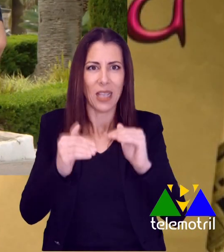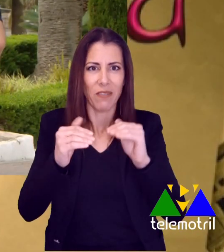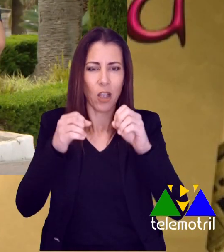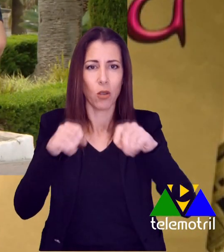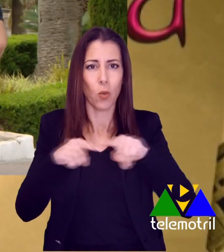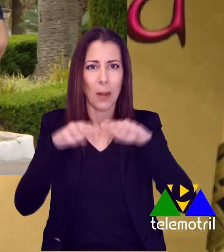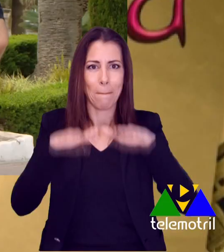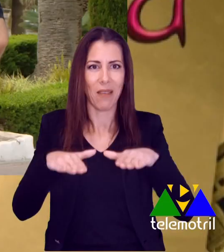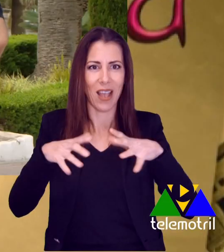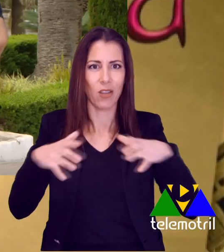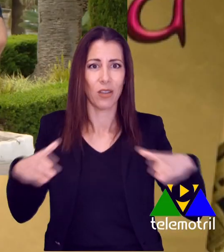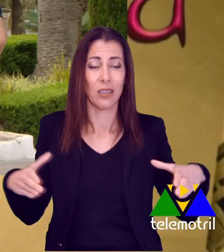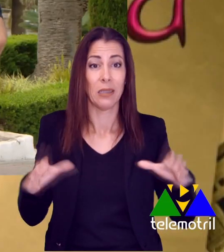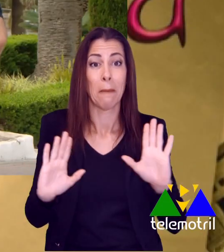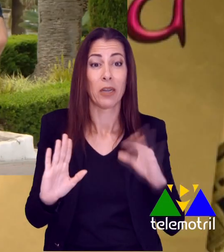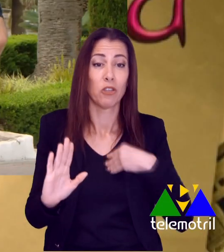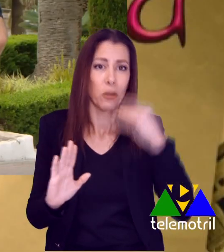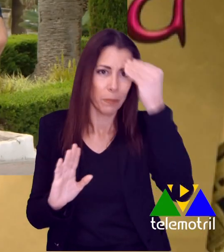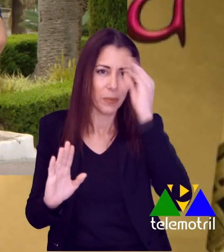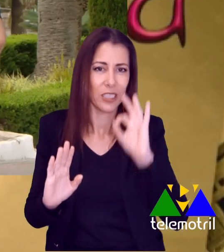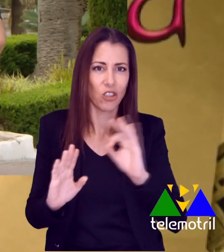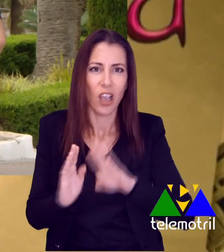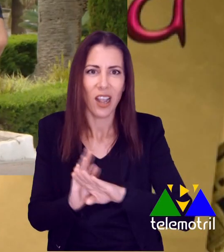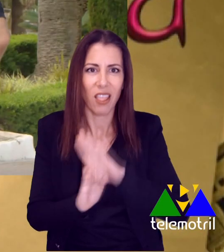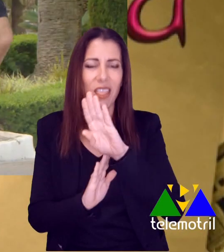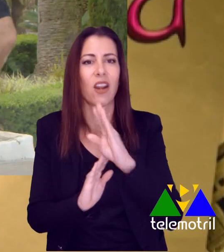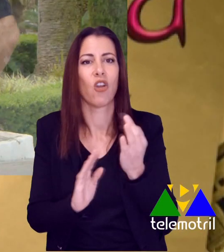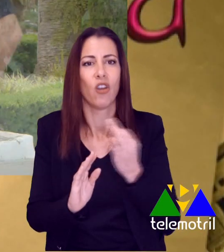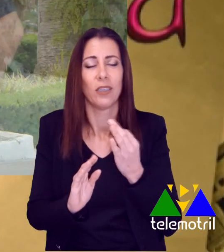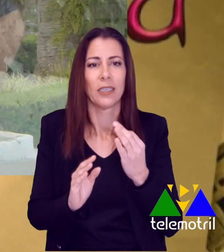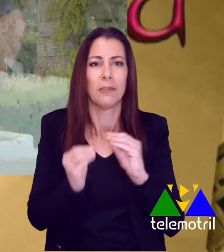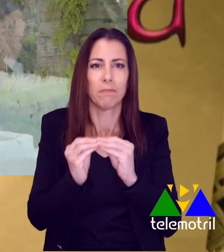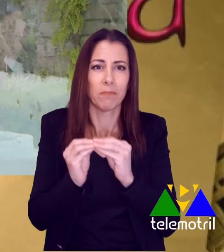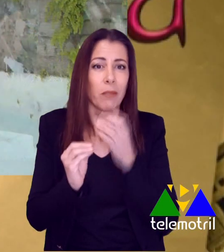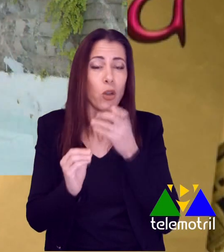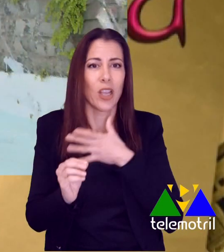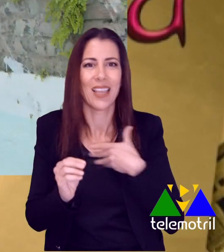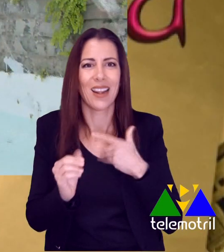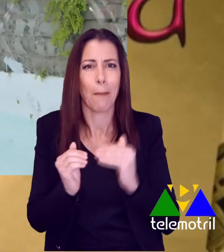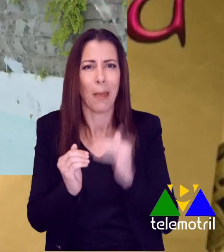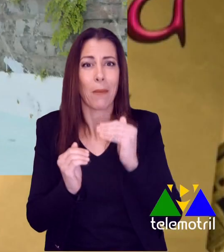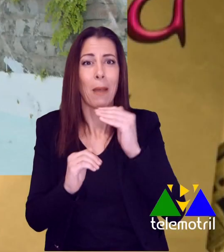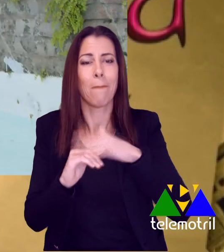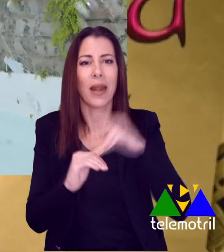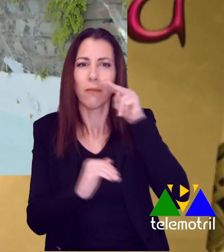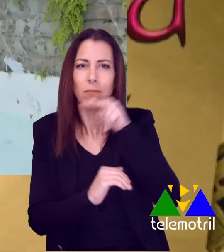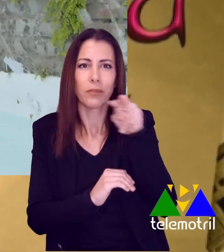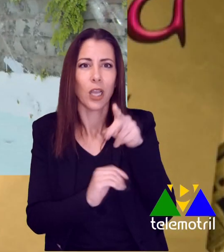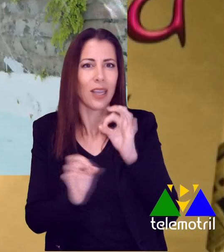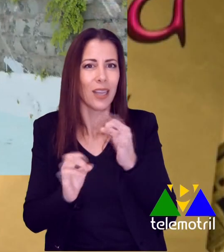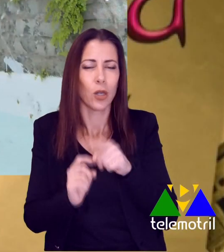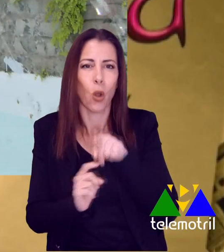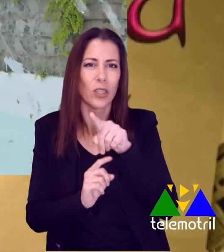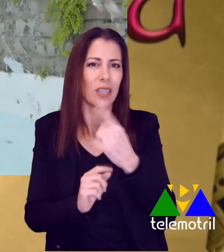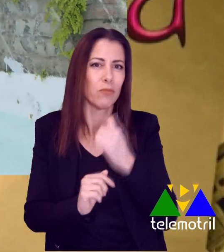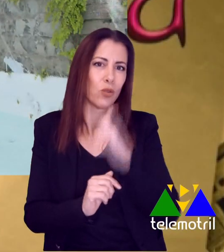los frailes franciscanos a ampliar la superficie del cerro, tanto hacia poniente, a levante y hacia el sur, y hacia el norte, hacia